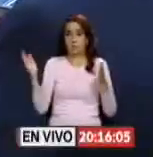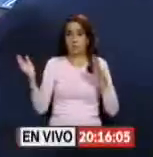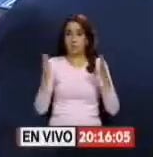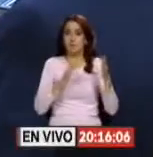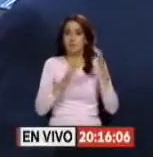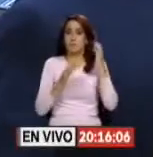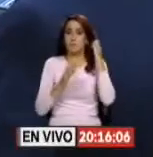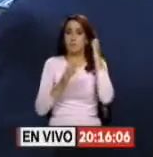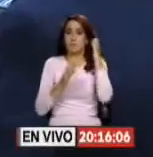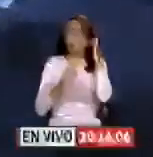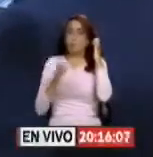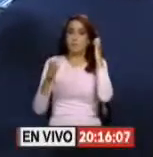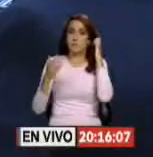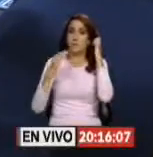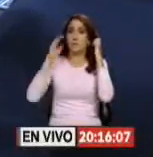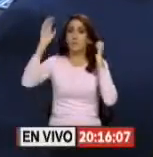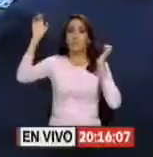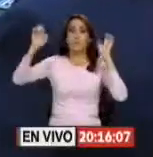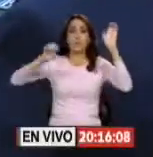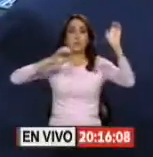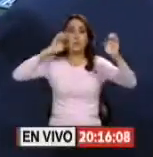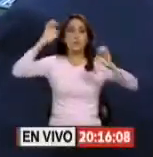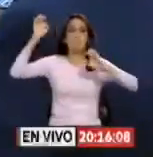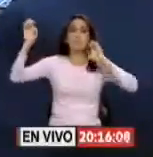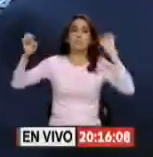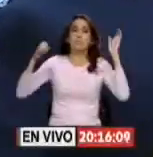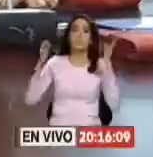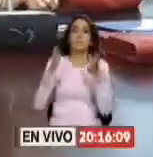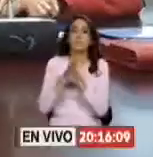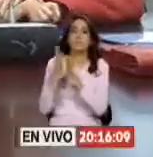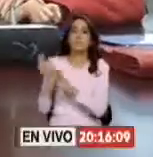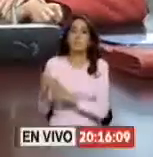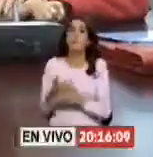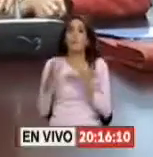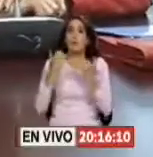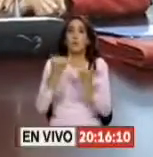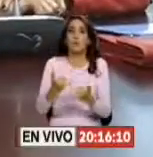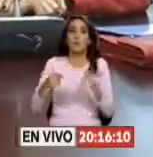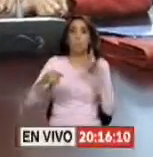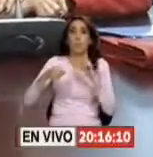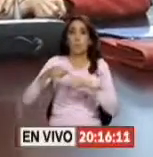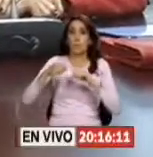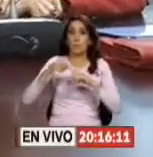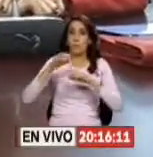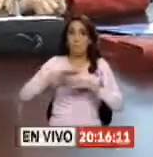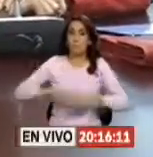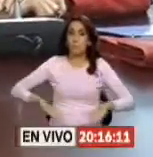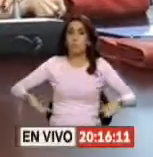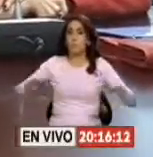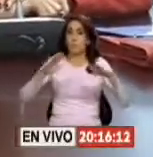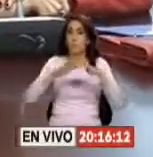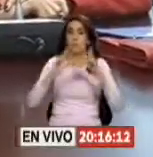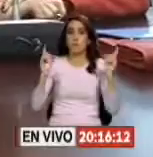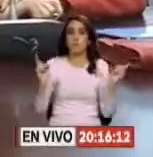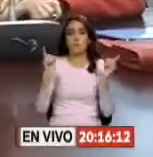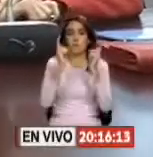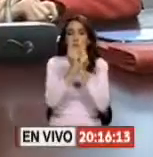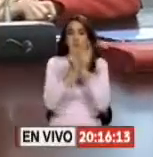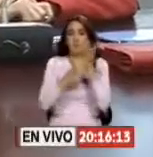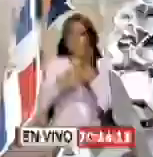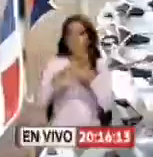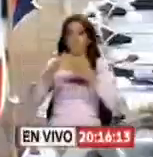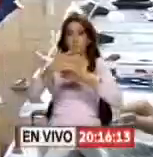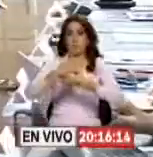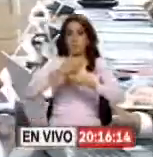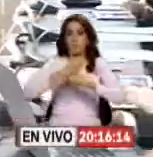Los avances de estas estrategias se revisarán a finales del mes de marzo, cuando en Quito se realice el encuentro de ministros de seguridad de la